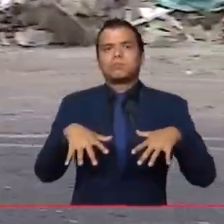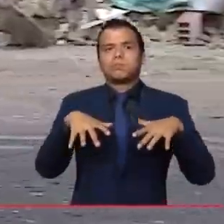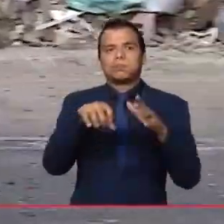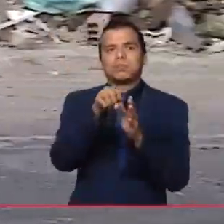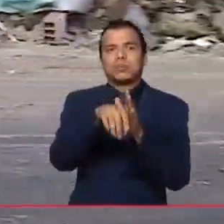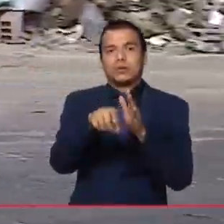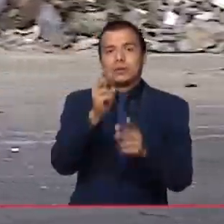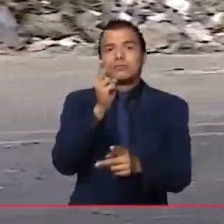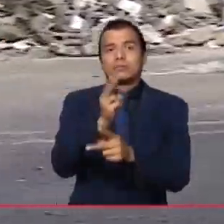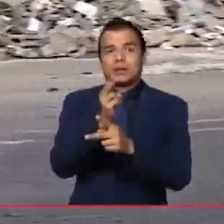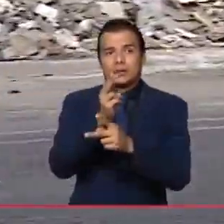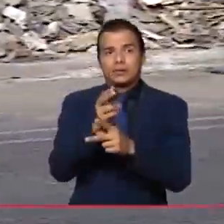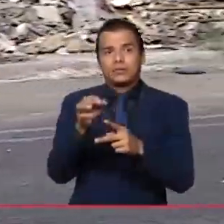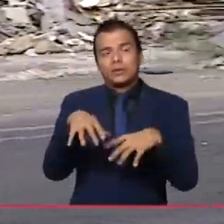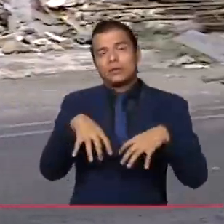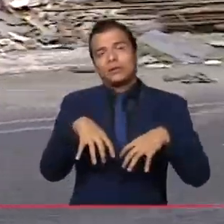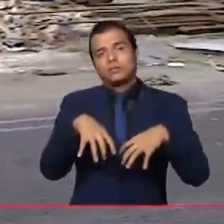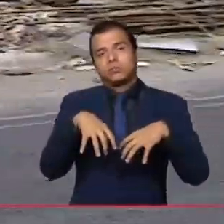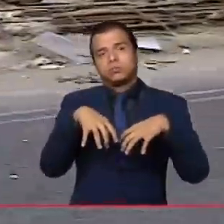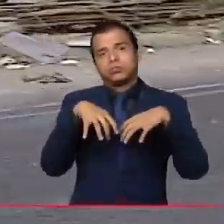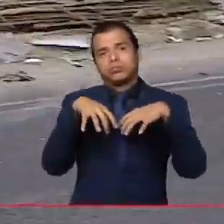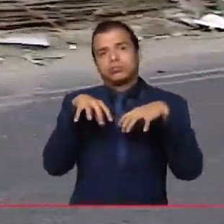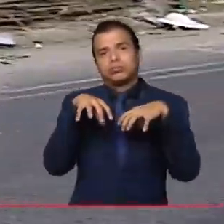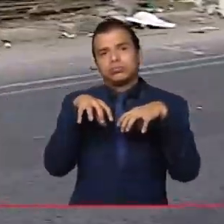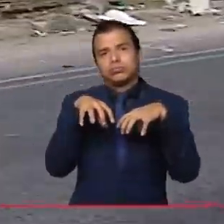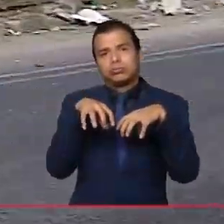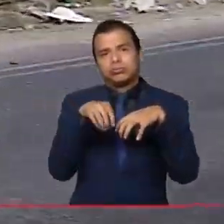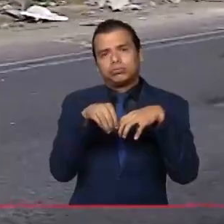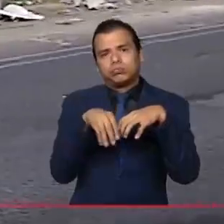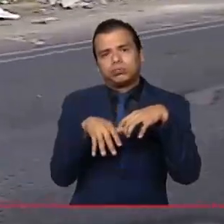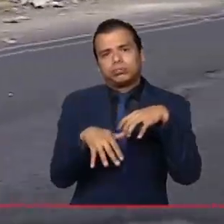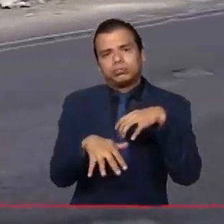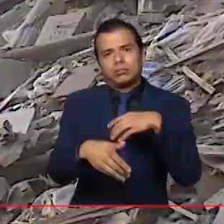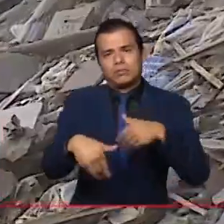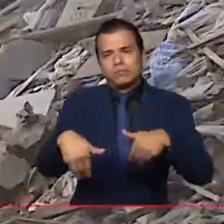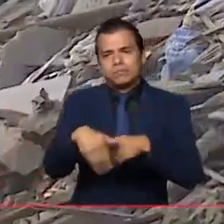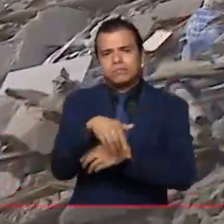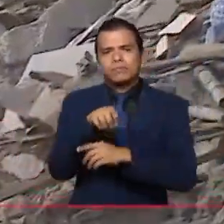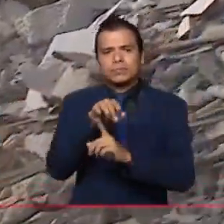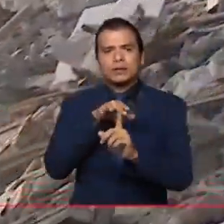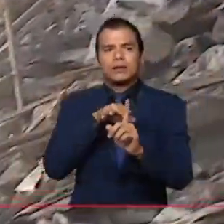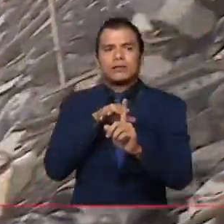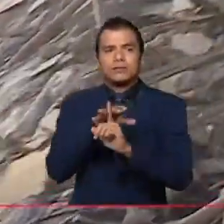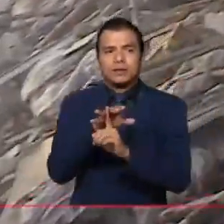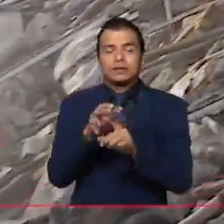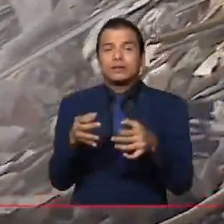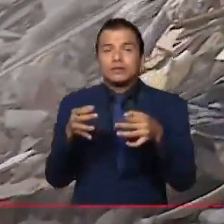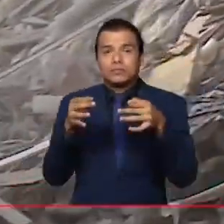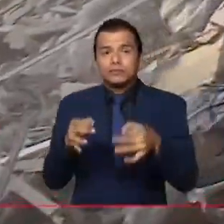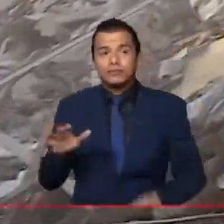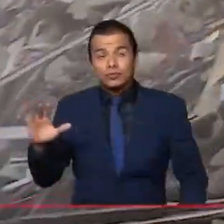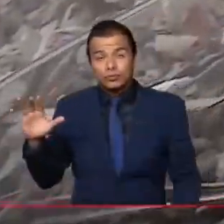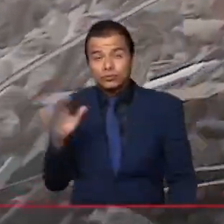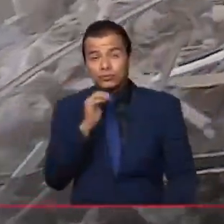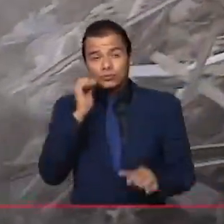amenaza. Reportan la inmensa colmatación, que también afecta la movilidad en la Simón Bolívar, tiene en alerta a todos.